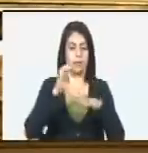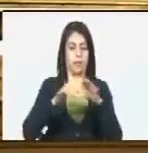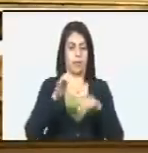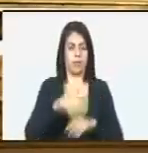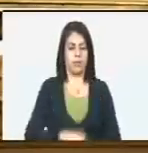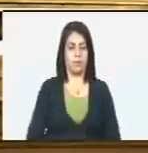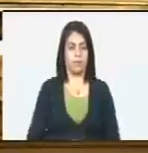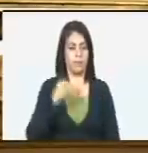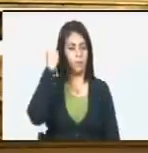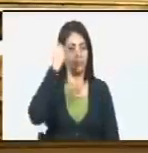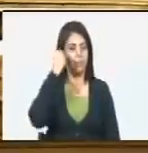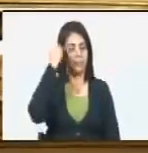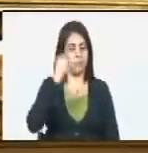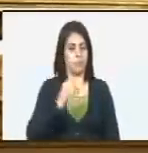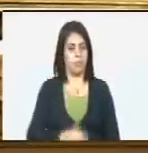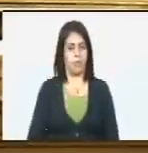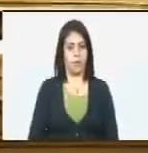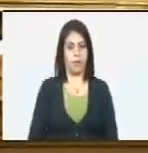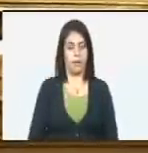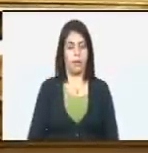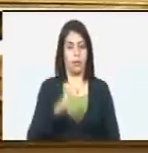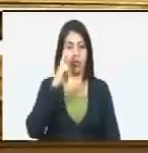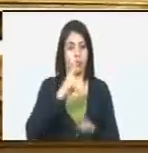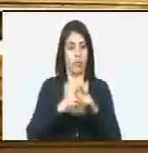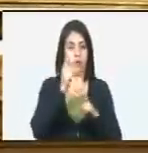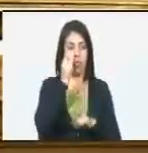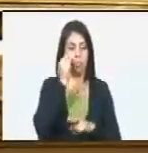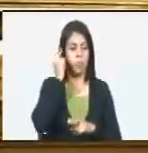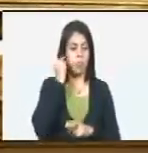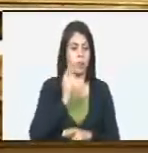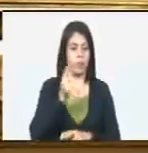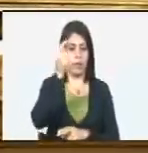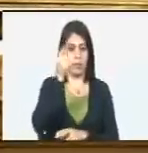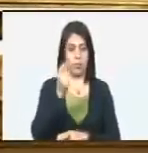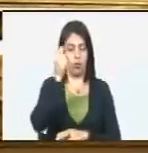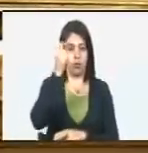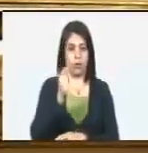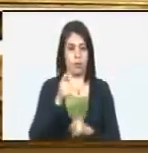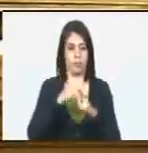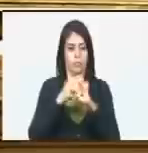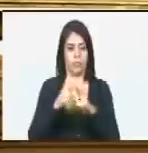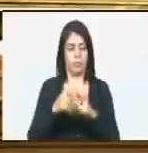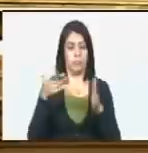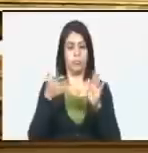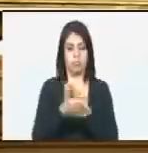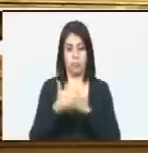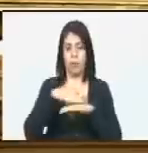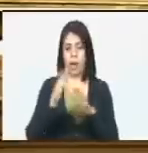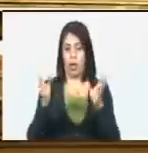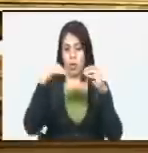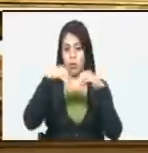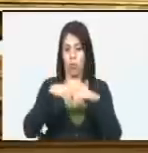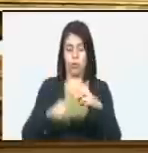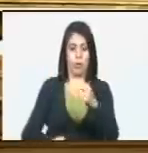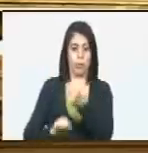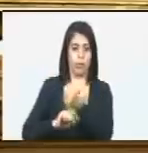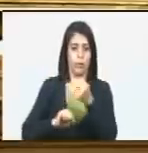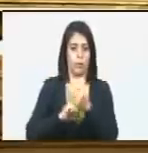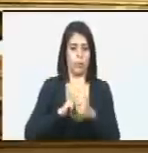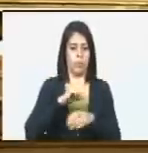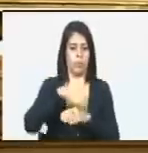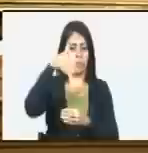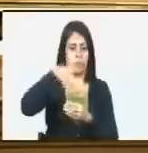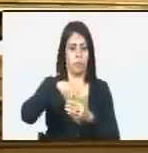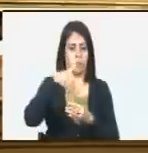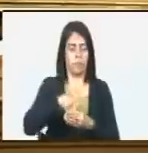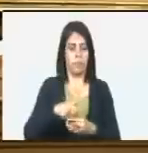consideración, las honorables diputadas y los honorables diputados que estén a favor de votar el acuerdo en ocasión